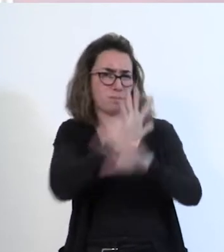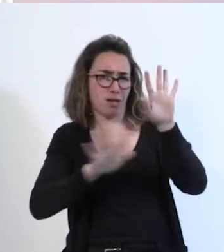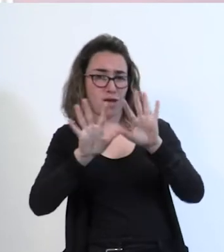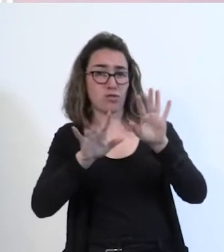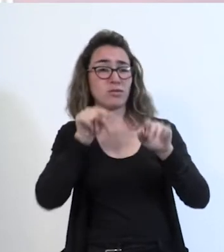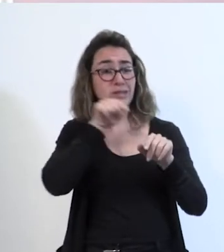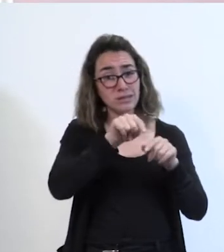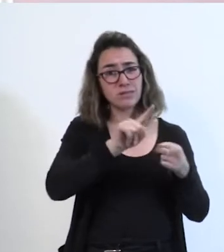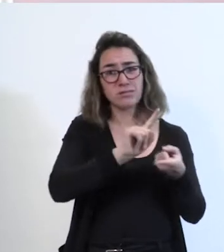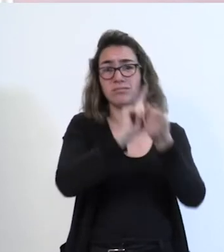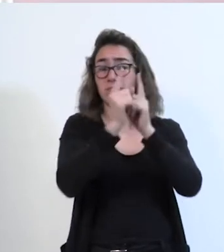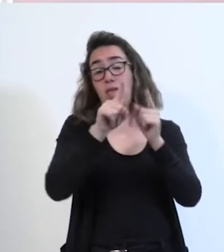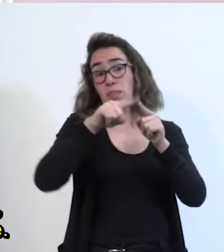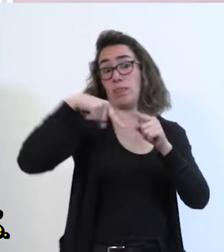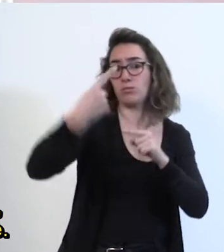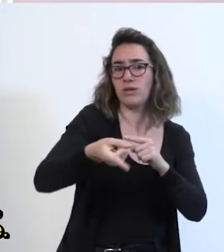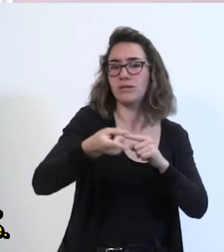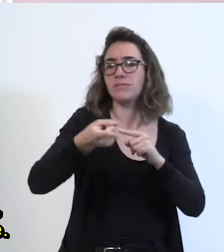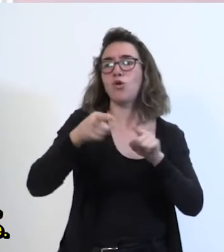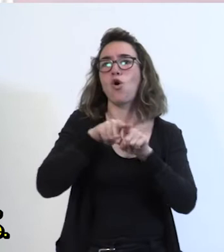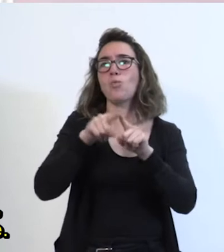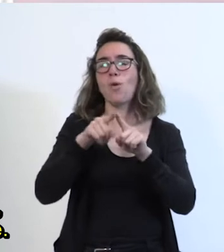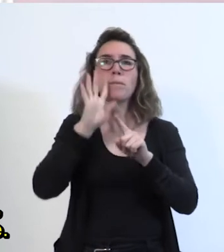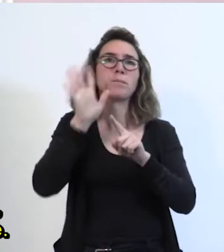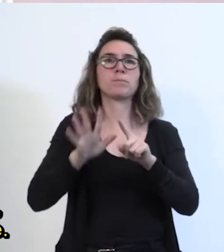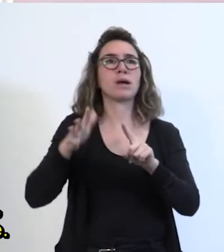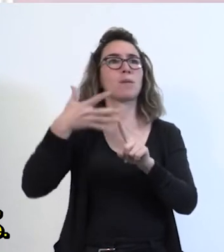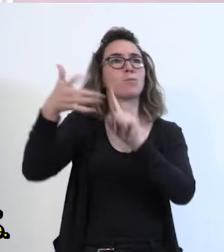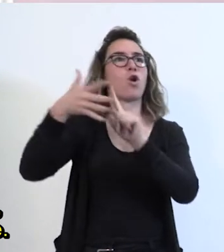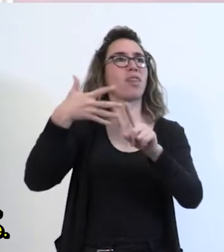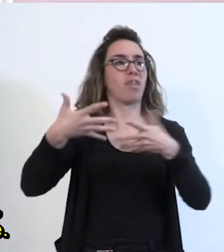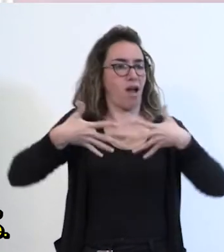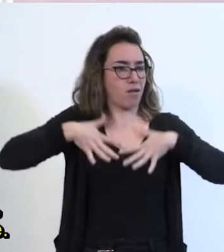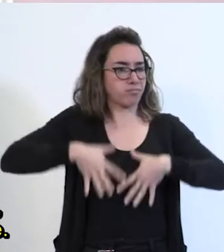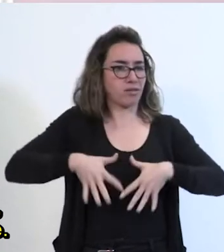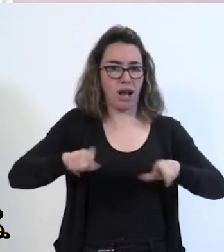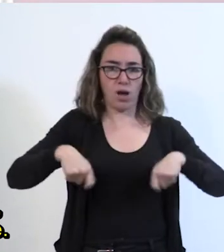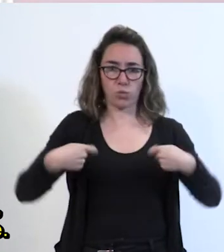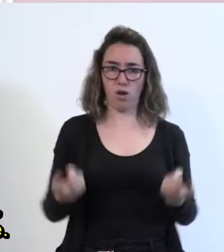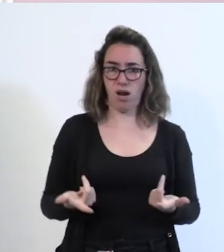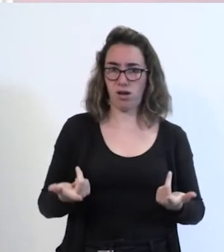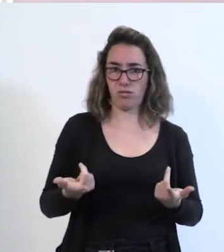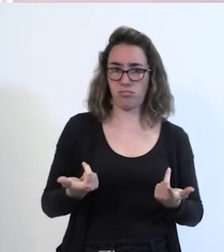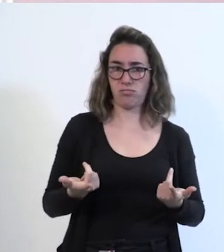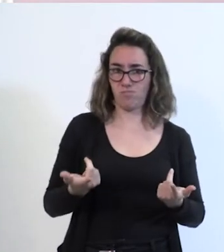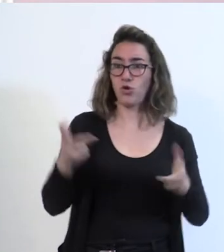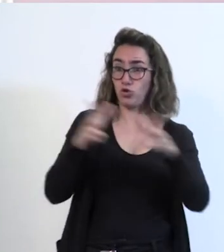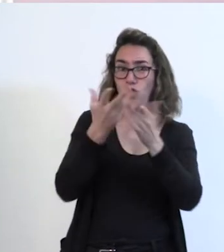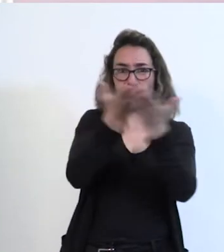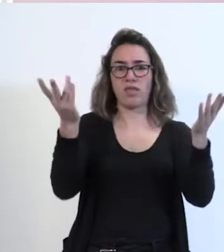suele dejar un pozo de naturalización de la violencia en la propia sociedad importante, ¿no? Como